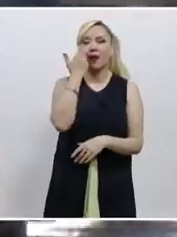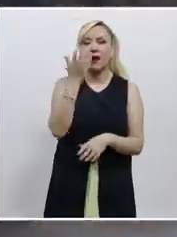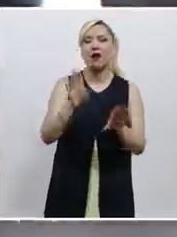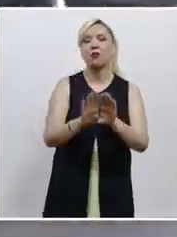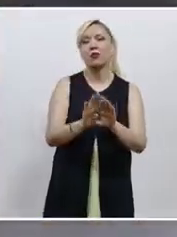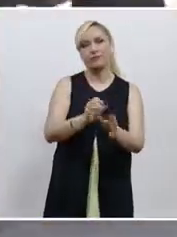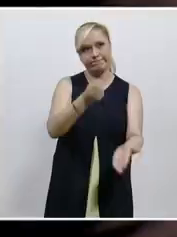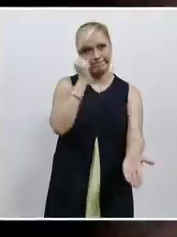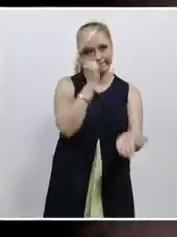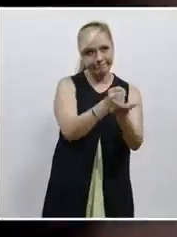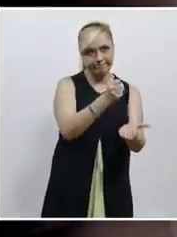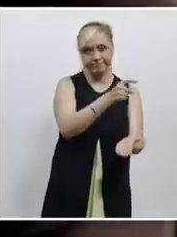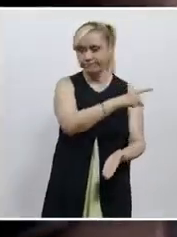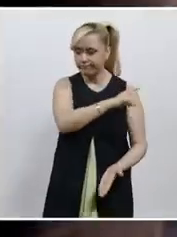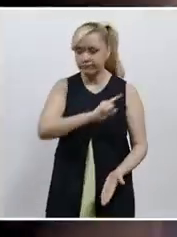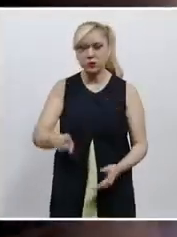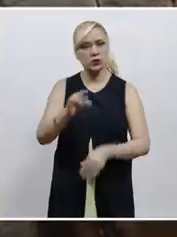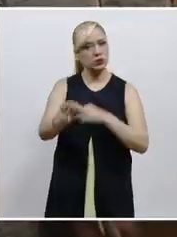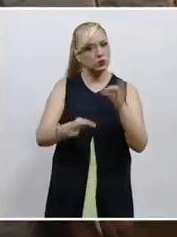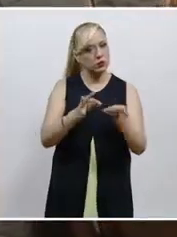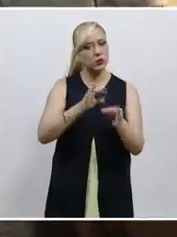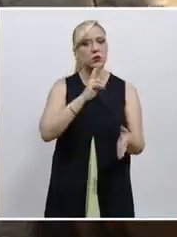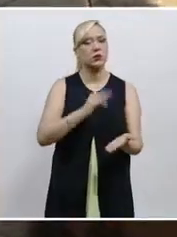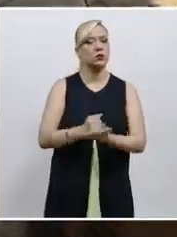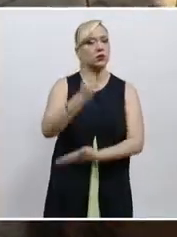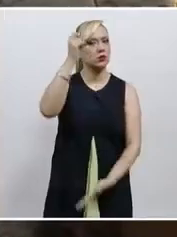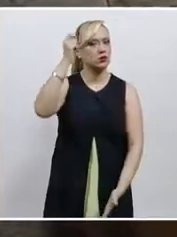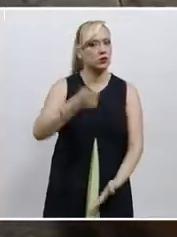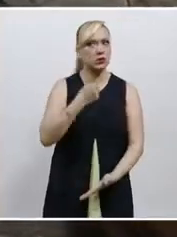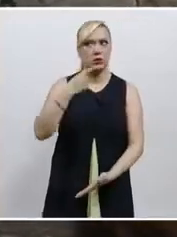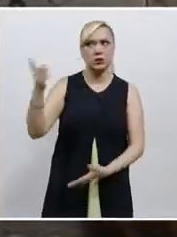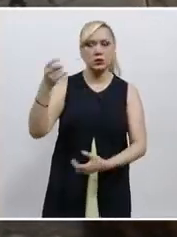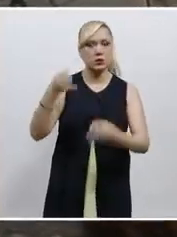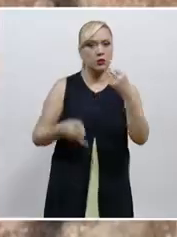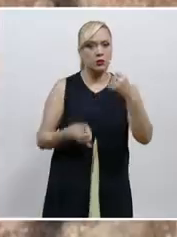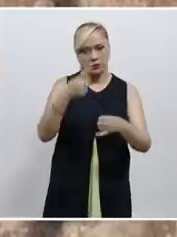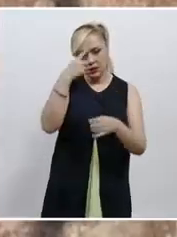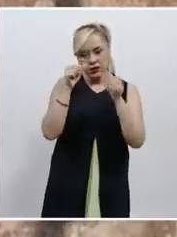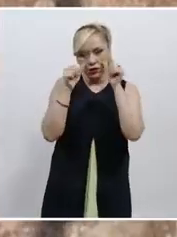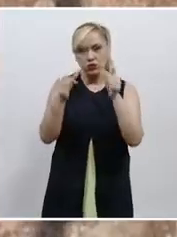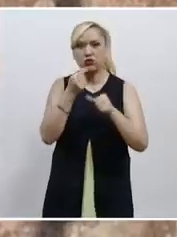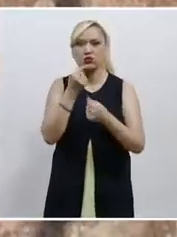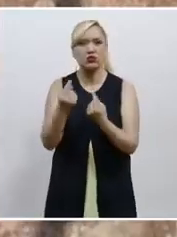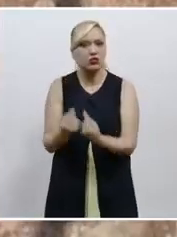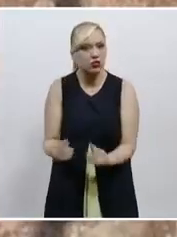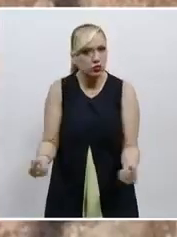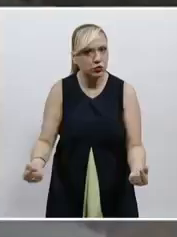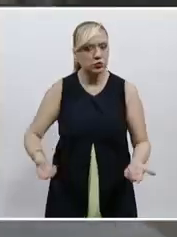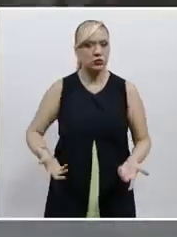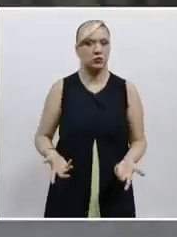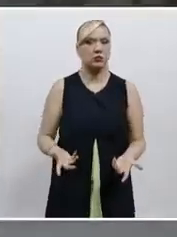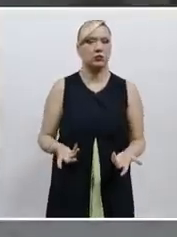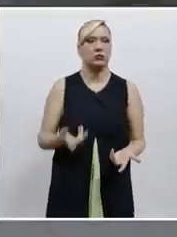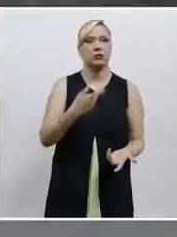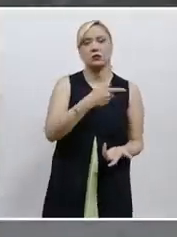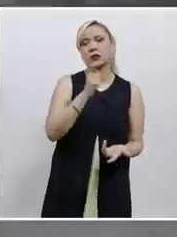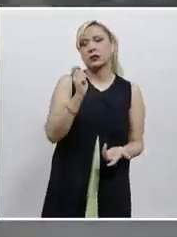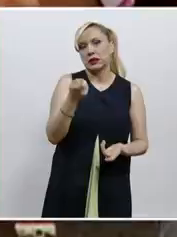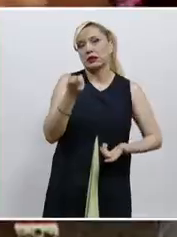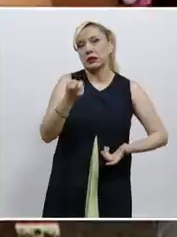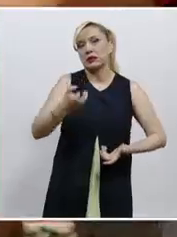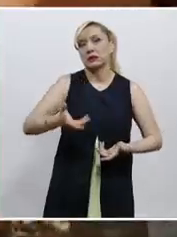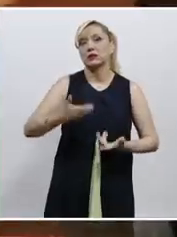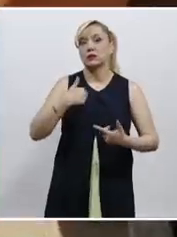ambos progenitores, implica que el cambio tendrá lugar solo si existen diversos requerimientos y el progenitor